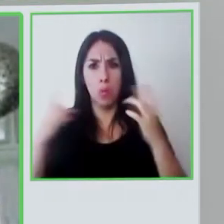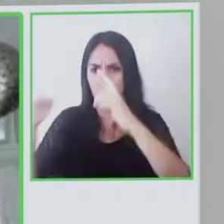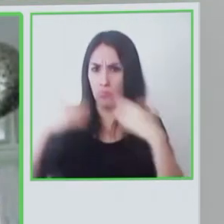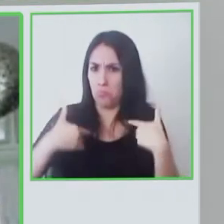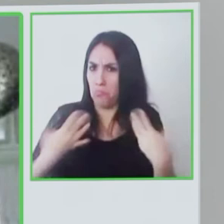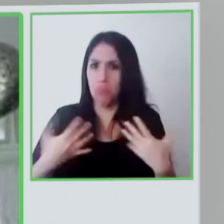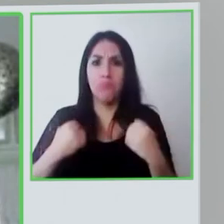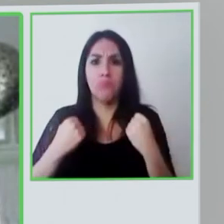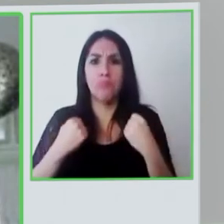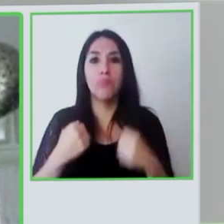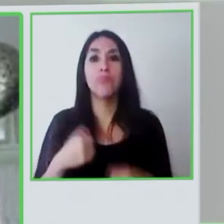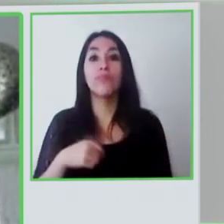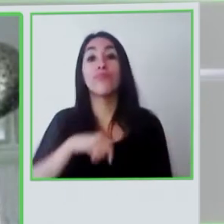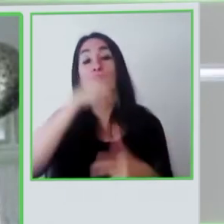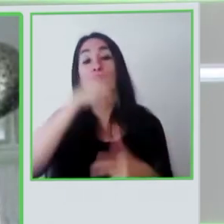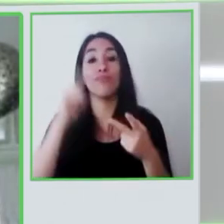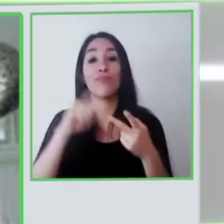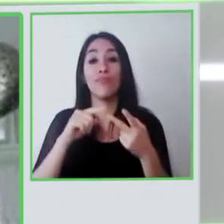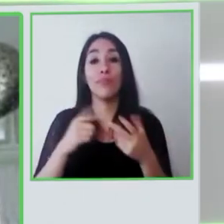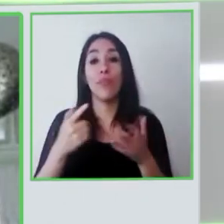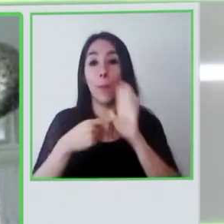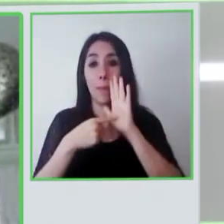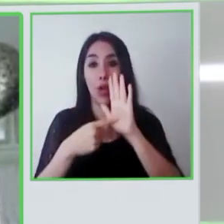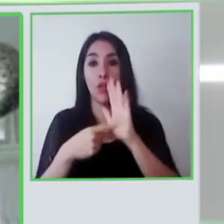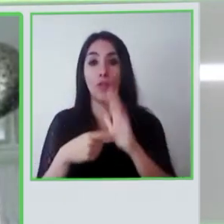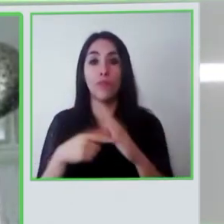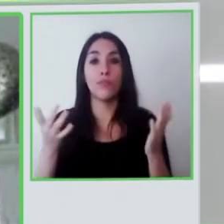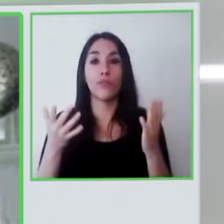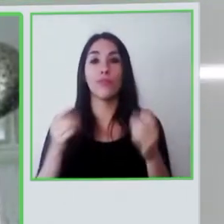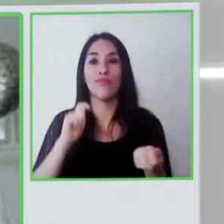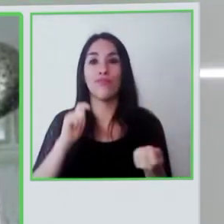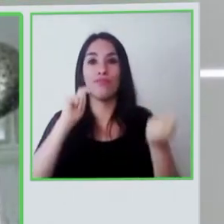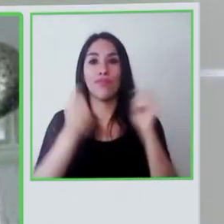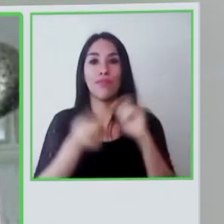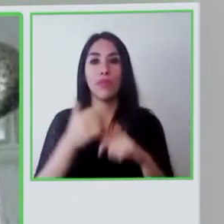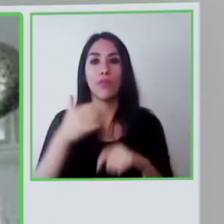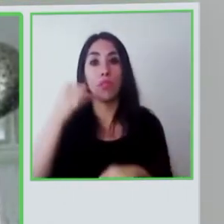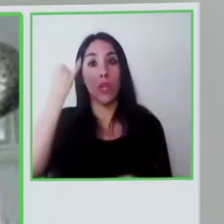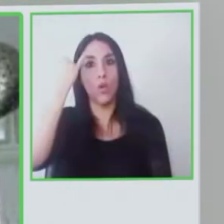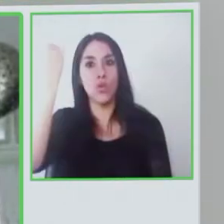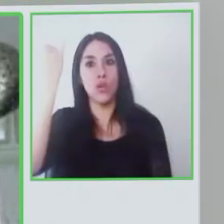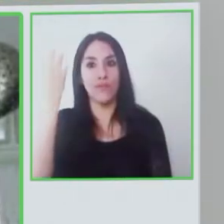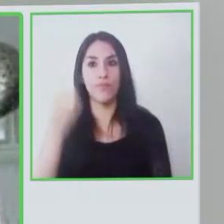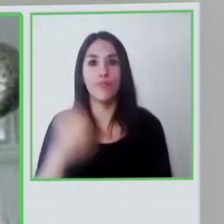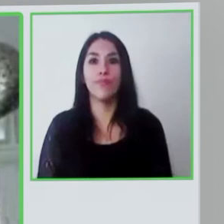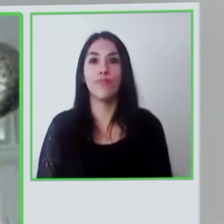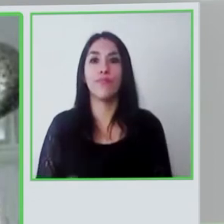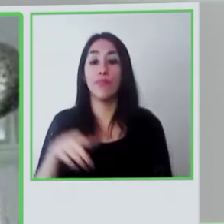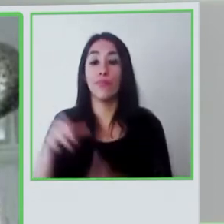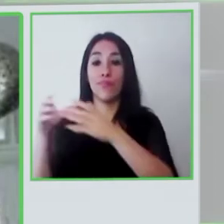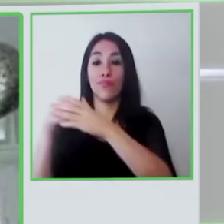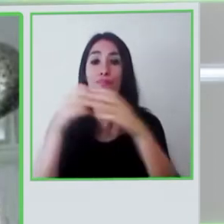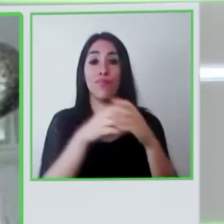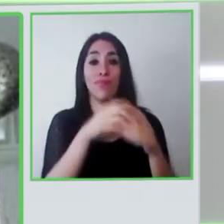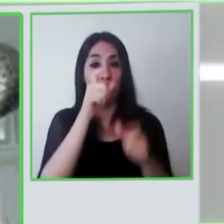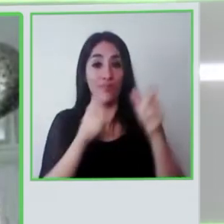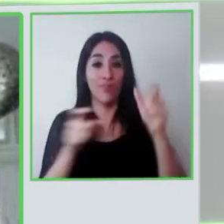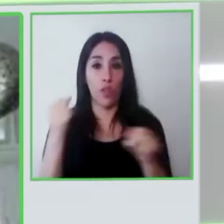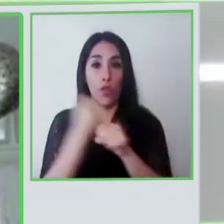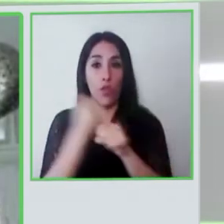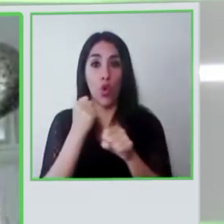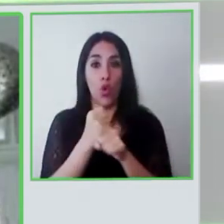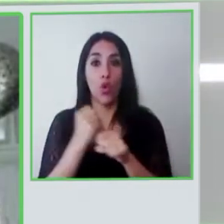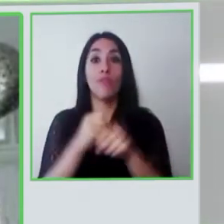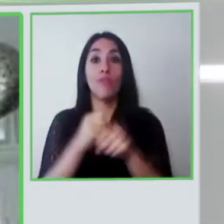ejemplo de cambio práctico de grupos de empleados tiene que ver con lo que mejora la calidad